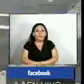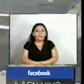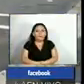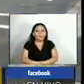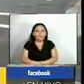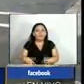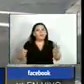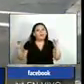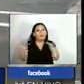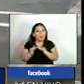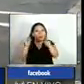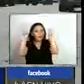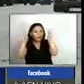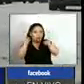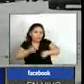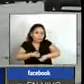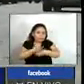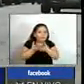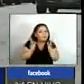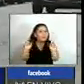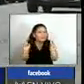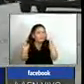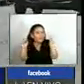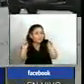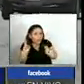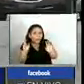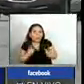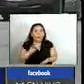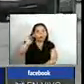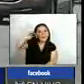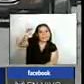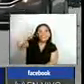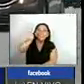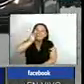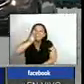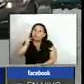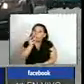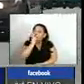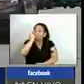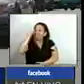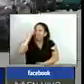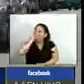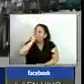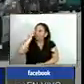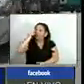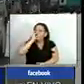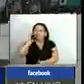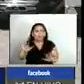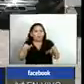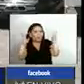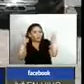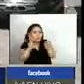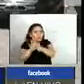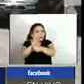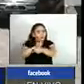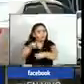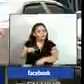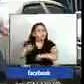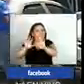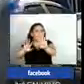También le hablaremos del aumento en la demanda de tanques de oxígeno en el país en medio de la pandemia por COVID-19.